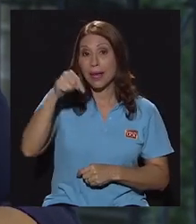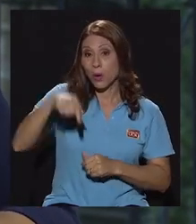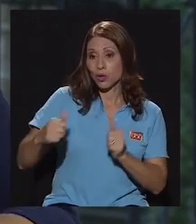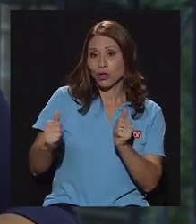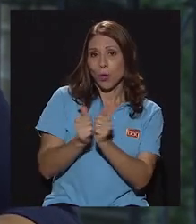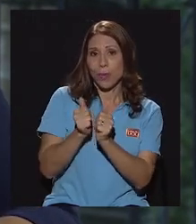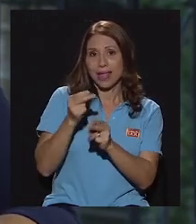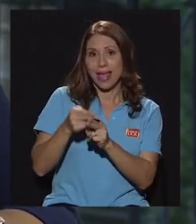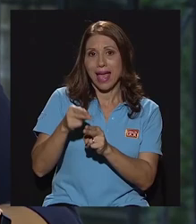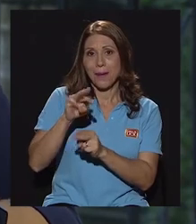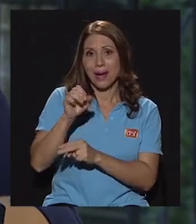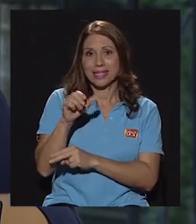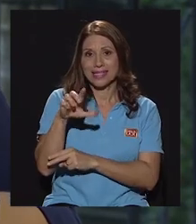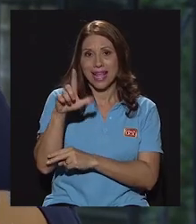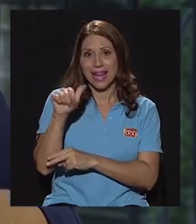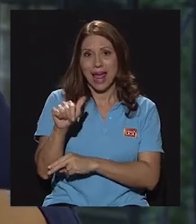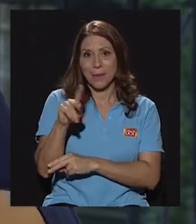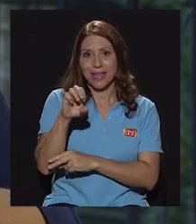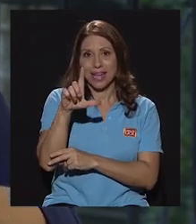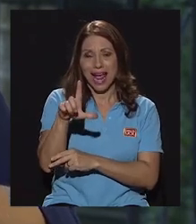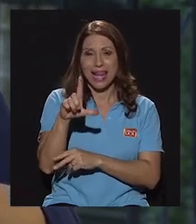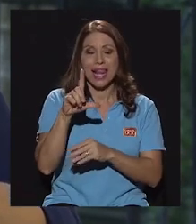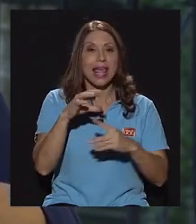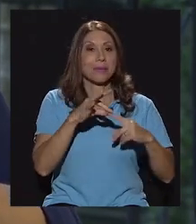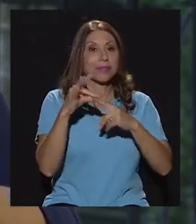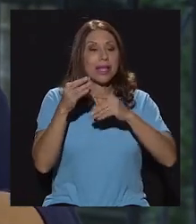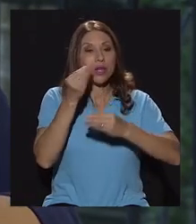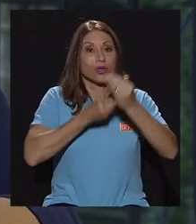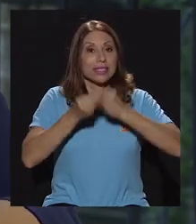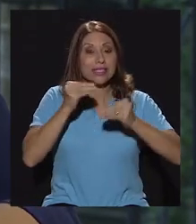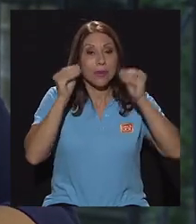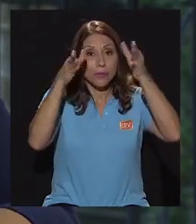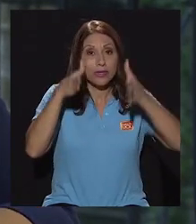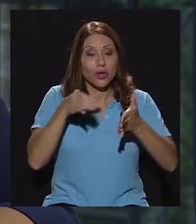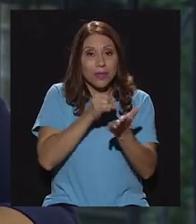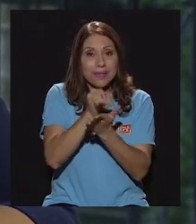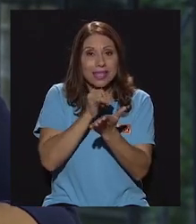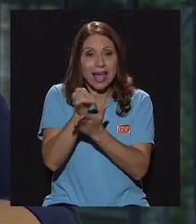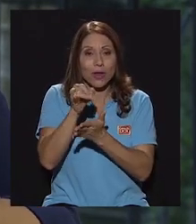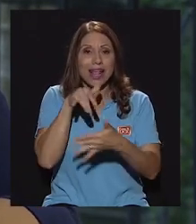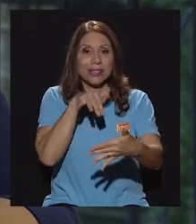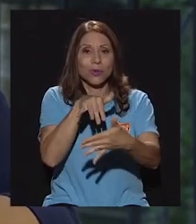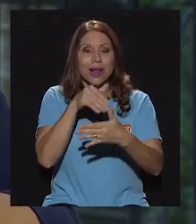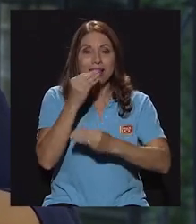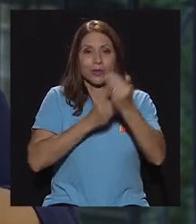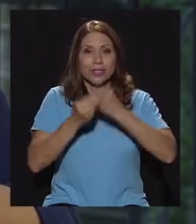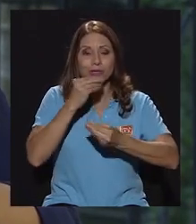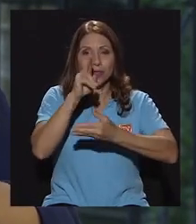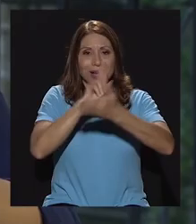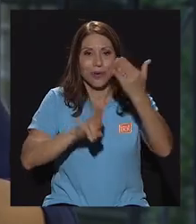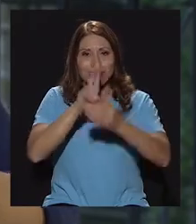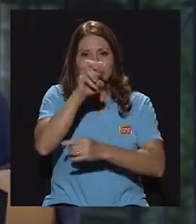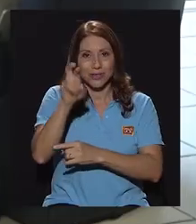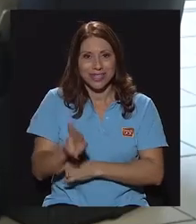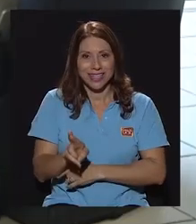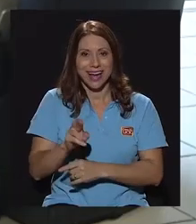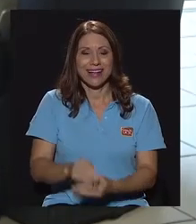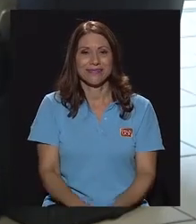el día de hoy nos acompaña Marcela Madrigal, nutricionista, profesora e investigadora de la Escuela de Nutrición de la Universidad de Costa